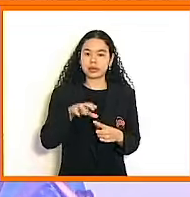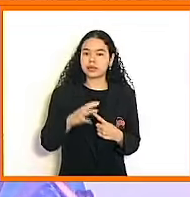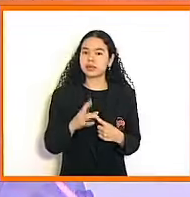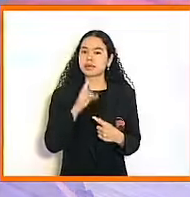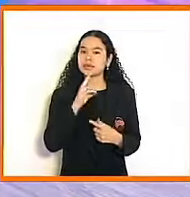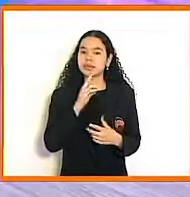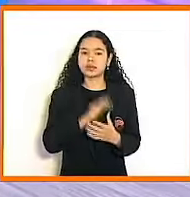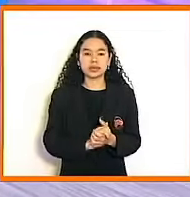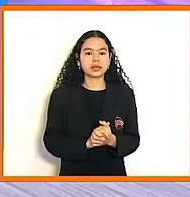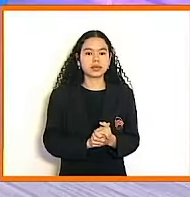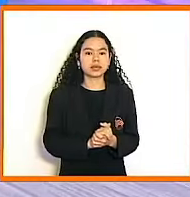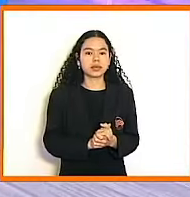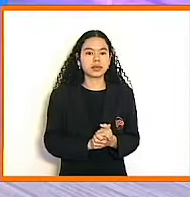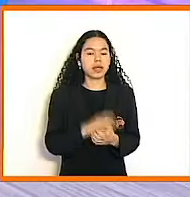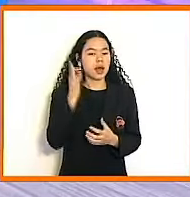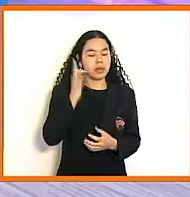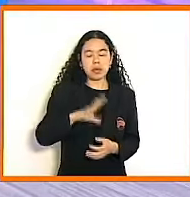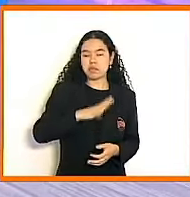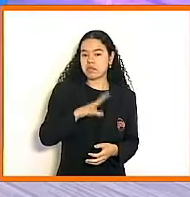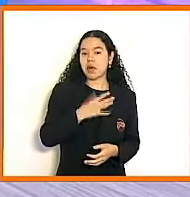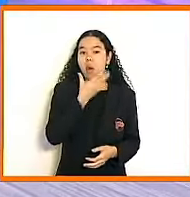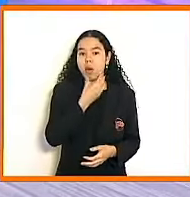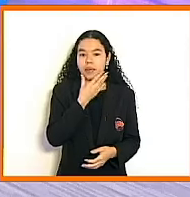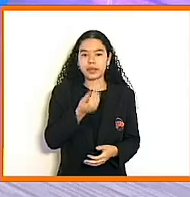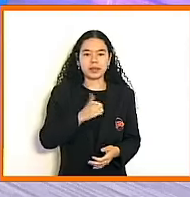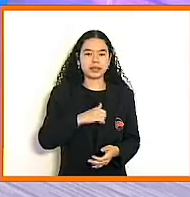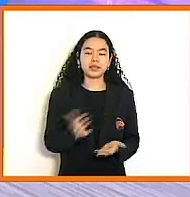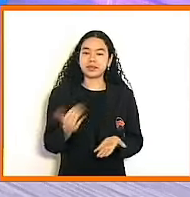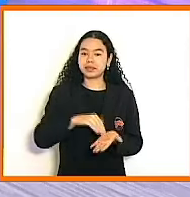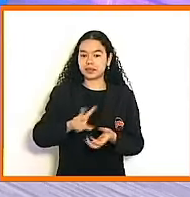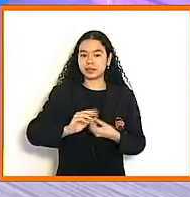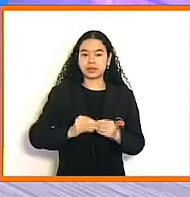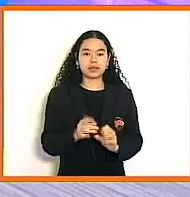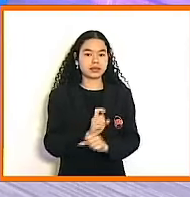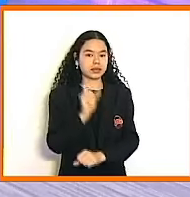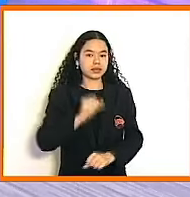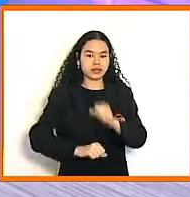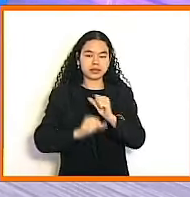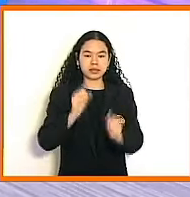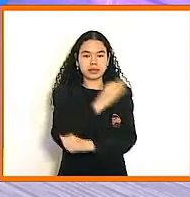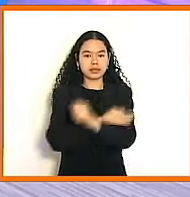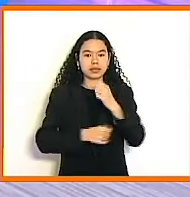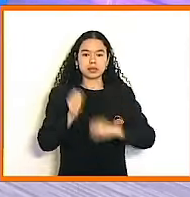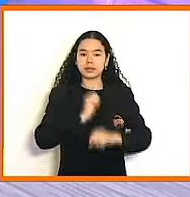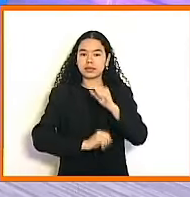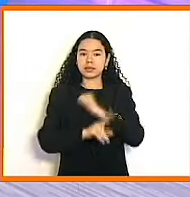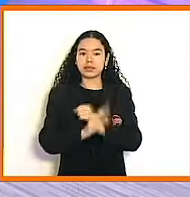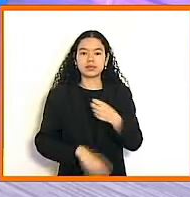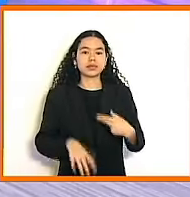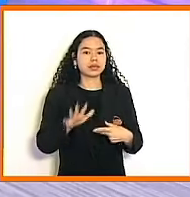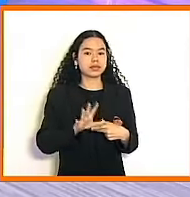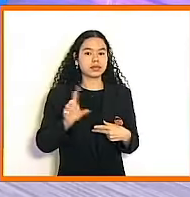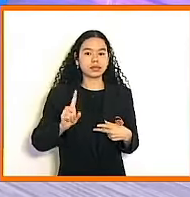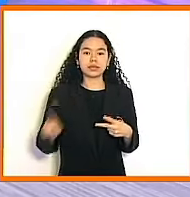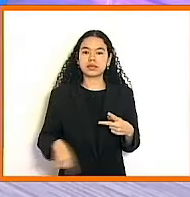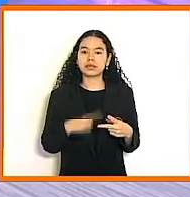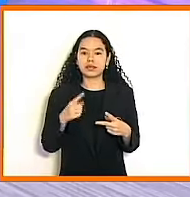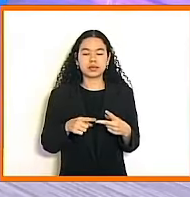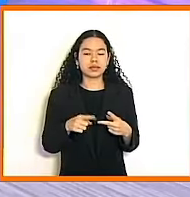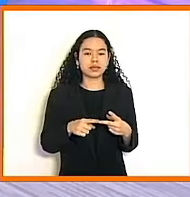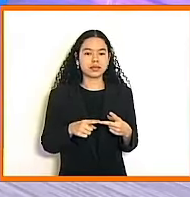su catrachada Catrín. Con mucho gusto te repito los números ganadores de esta tarde en premiados. Posición 1, 51. Posición